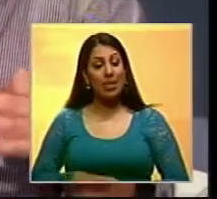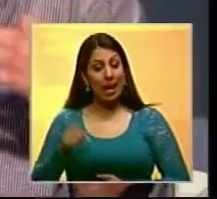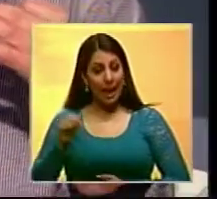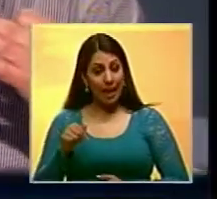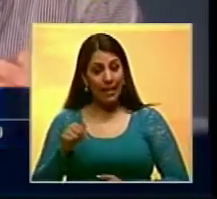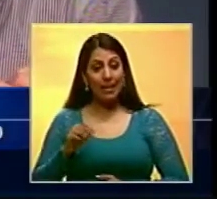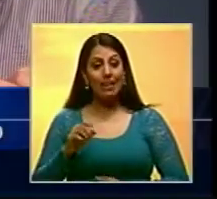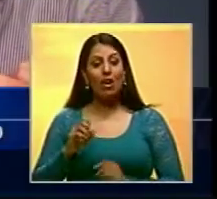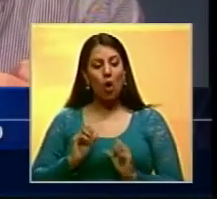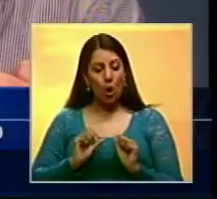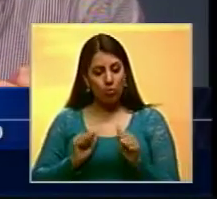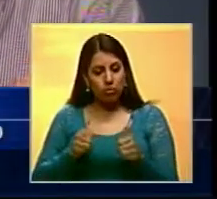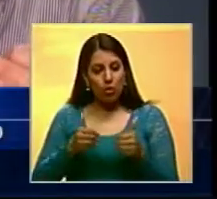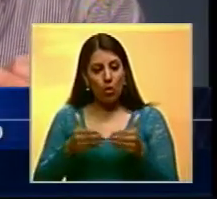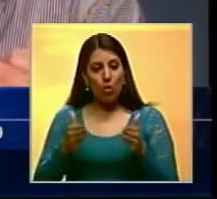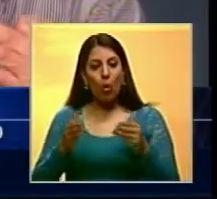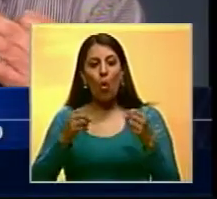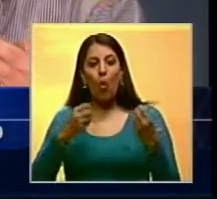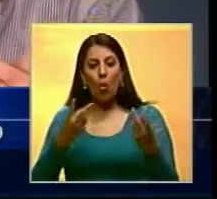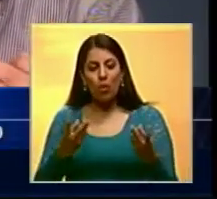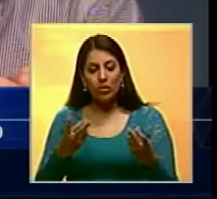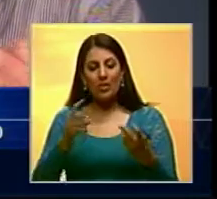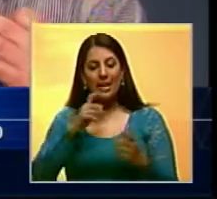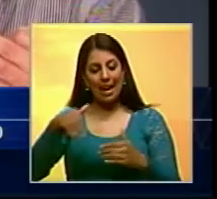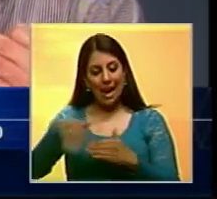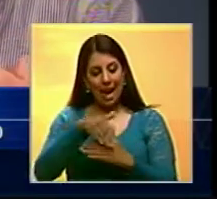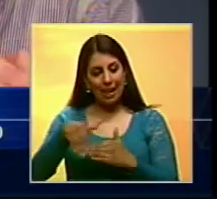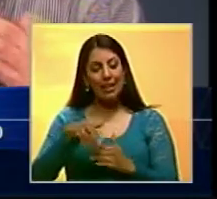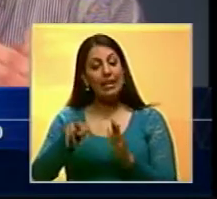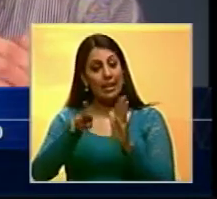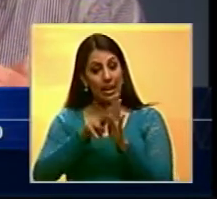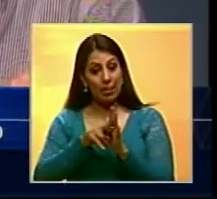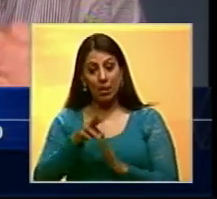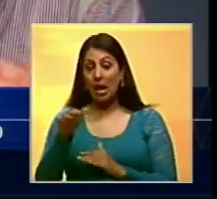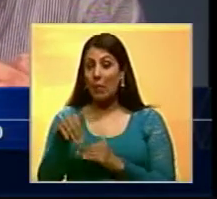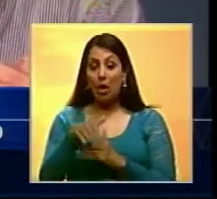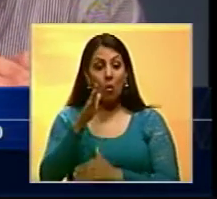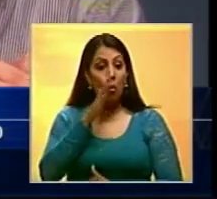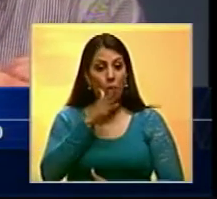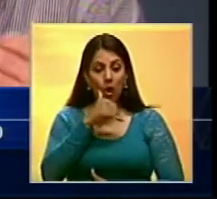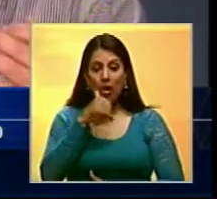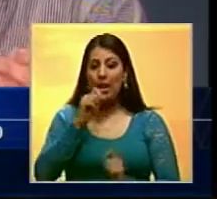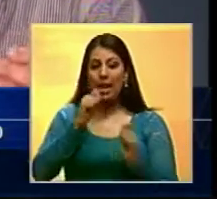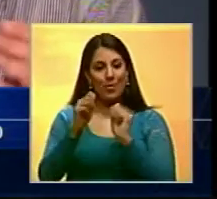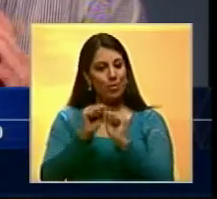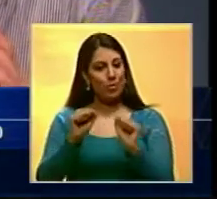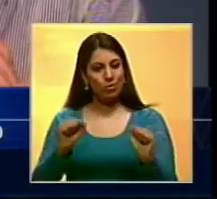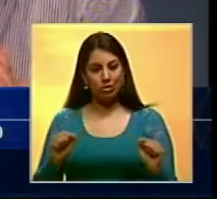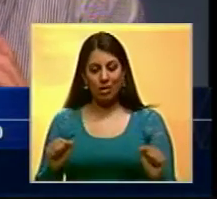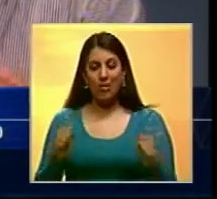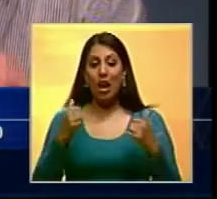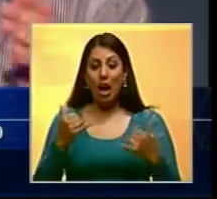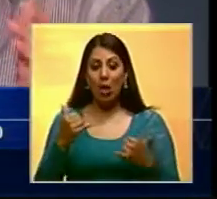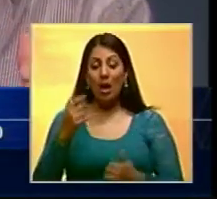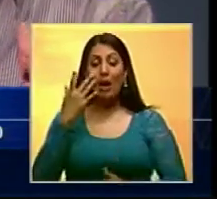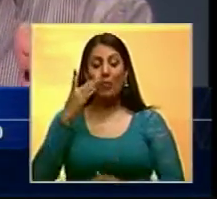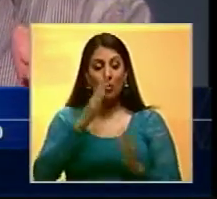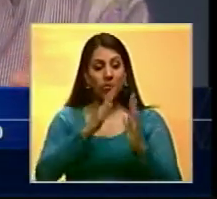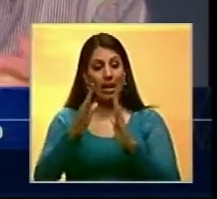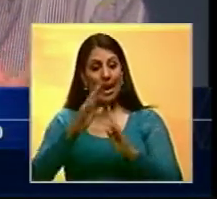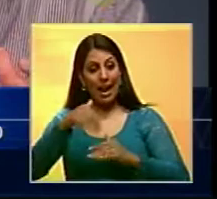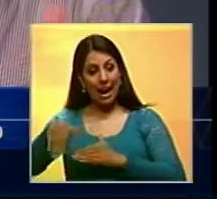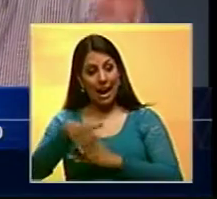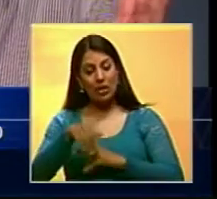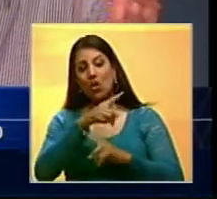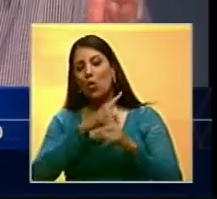Aquí se reactiva la agenda de calle. Repito, sin calle activada no va a haber cambio. Ahora, una cosa es tener una agenda de